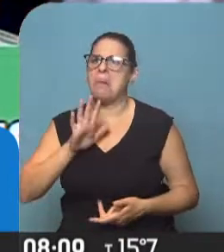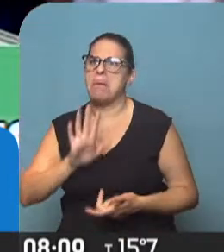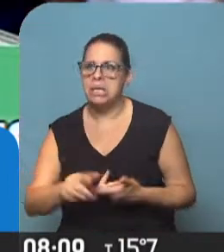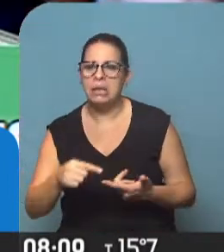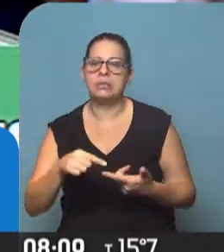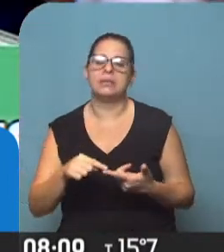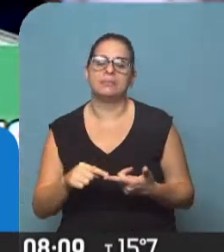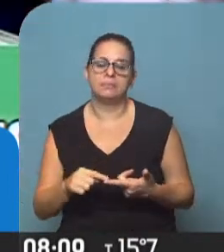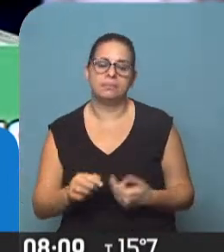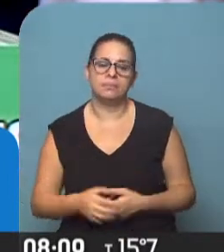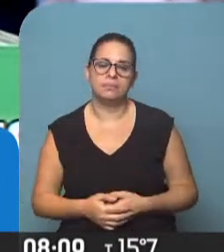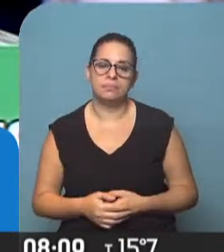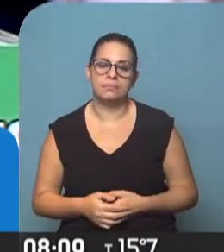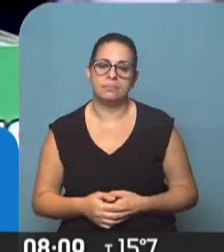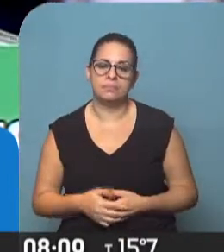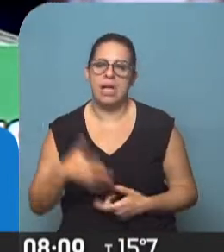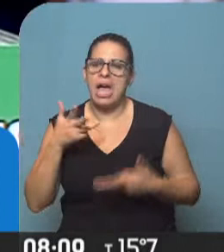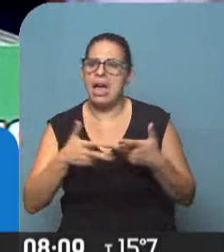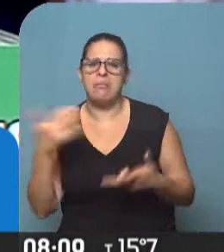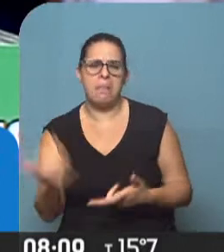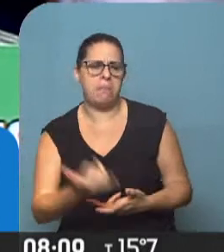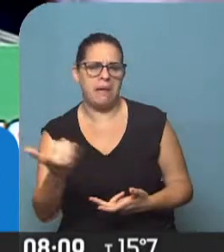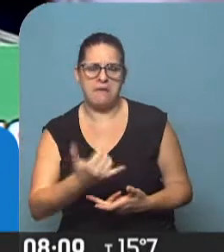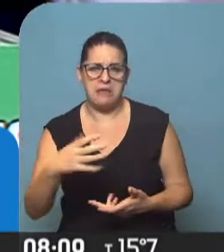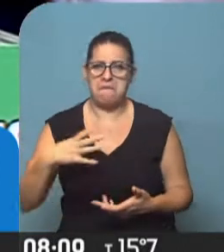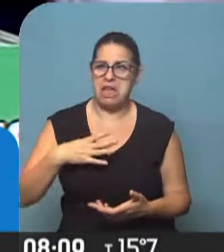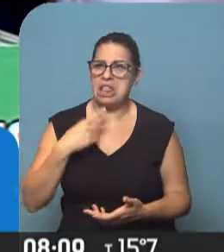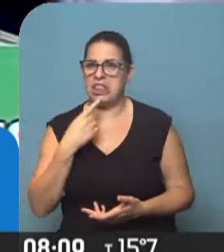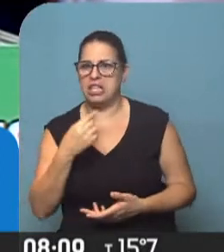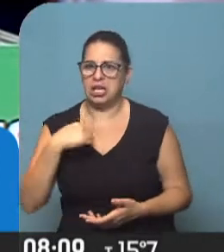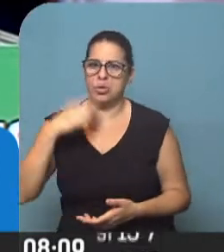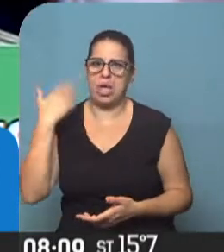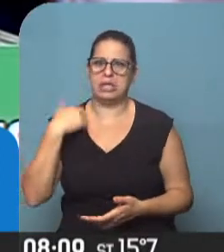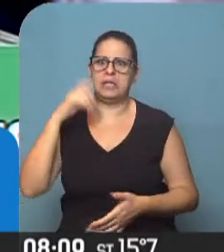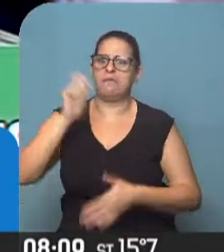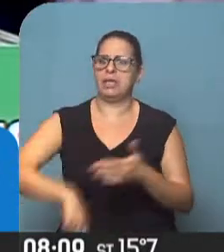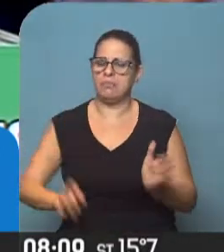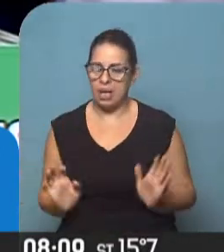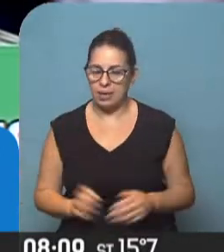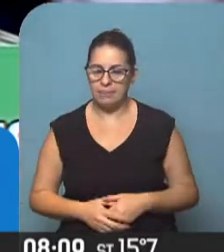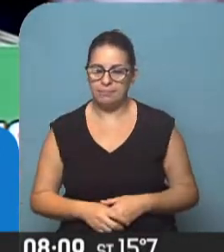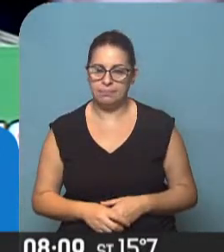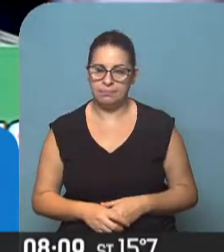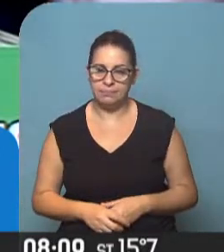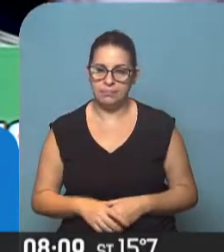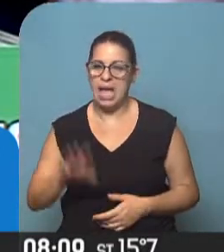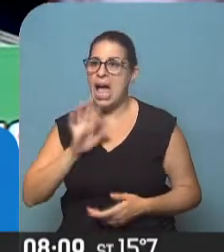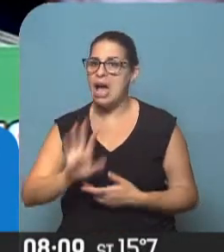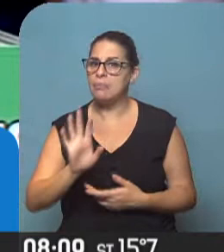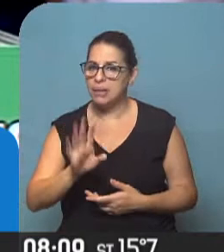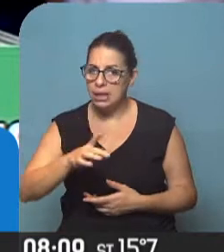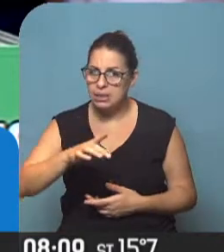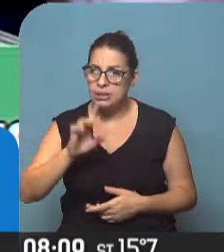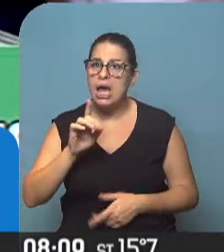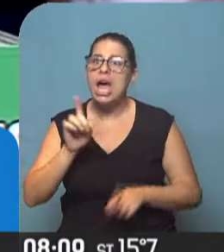amenazas, disparates totales, lo único que falta que diga que estaba firmada y las amenazas que han